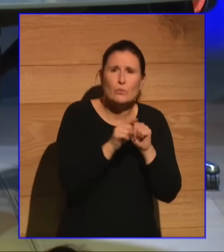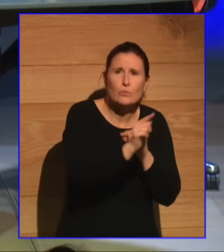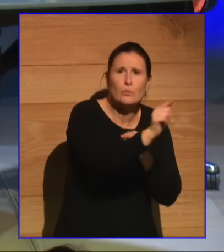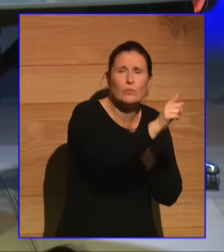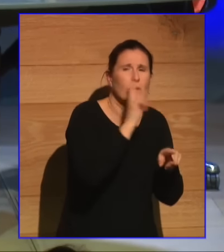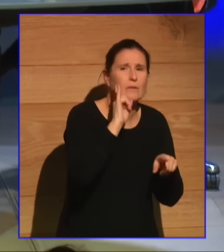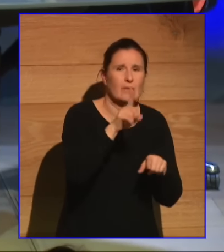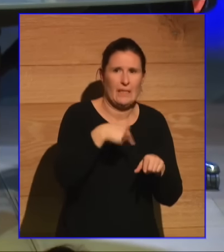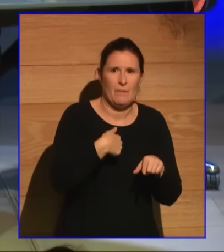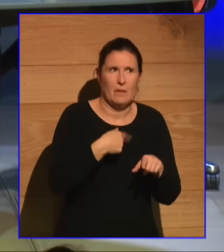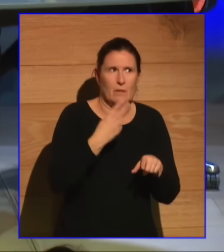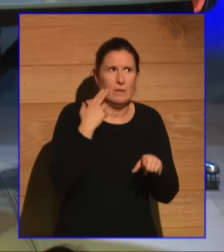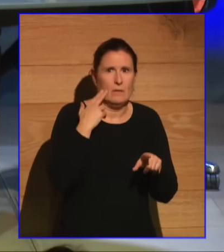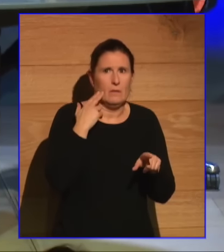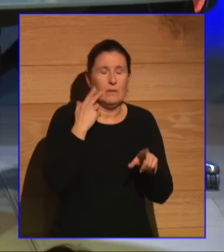El rugido. Quieta, dices.